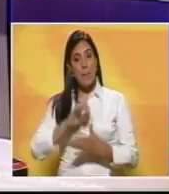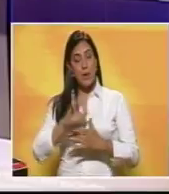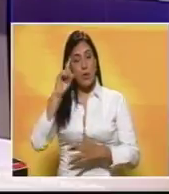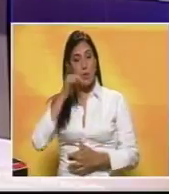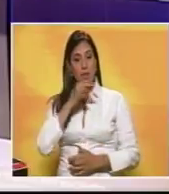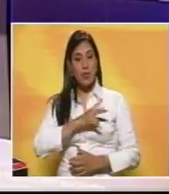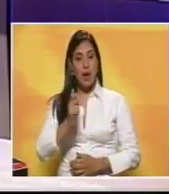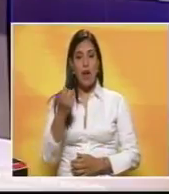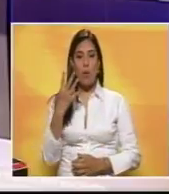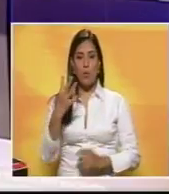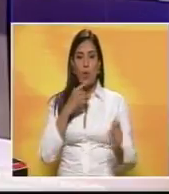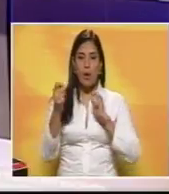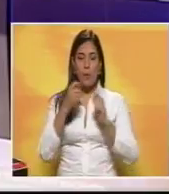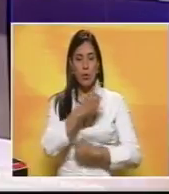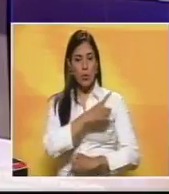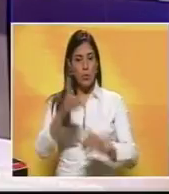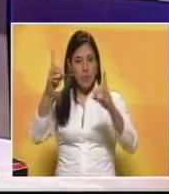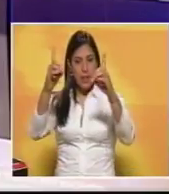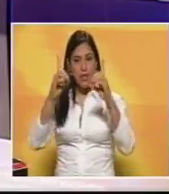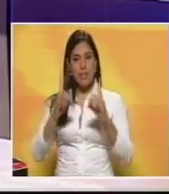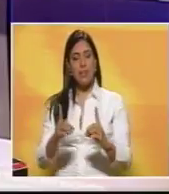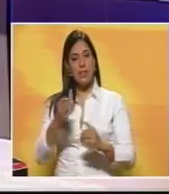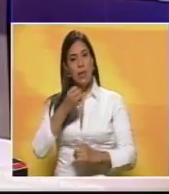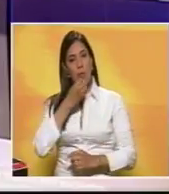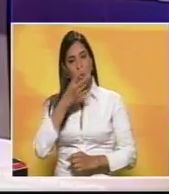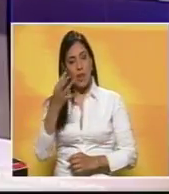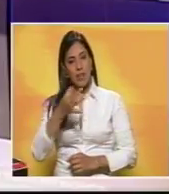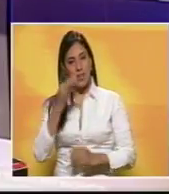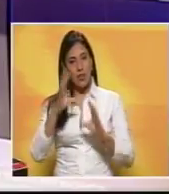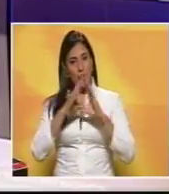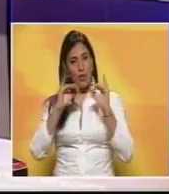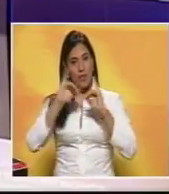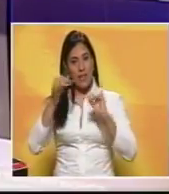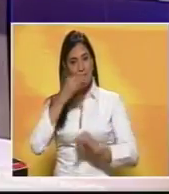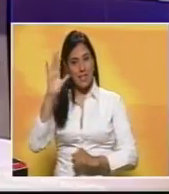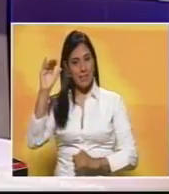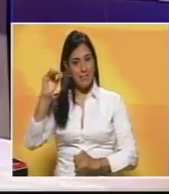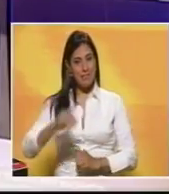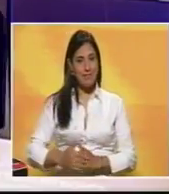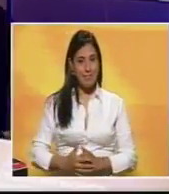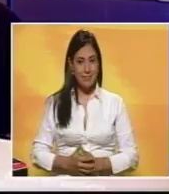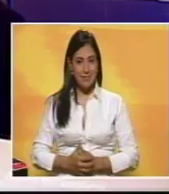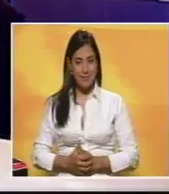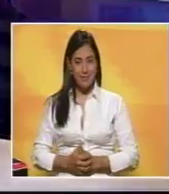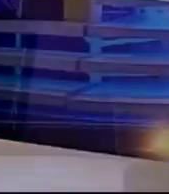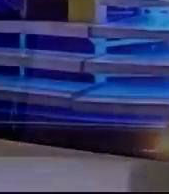Amigos, recuerden Noticiero Venevisión, Canal 4 Reporta. Ustedes deciden. A todos, feliz tarde.